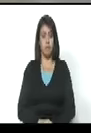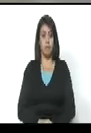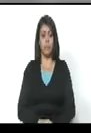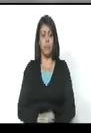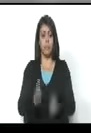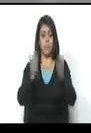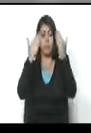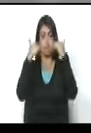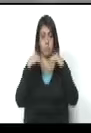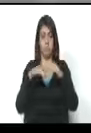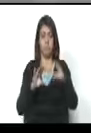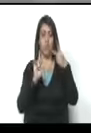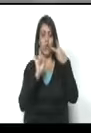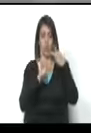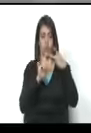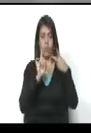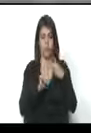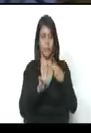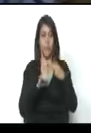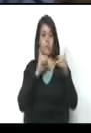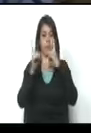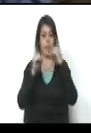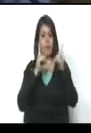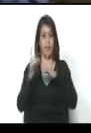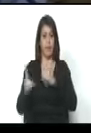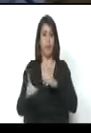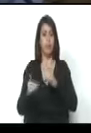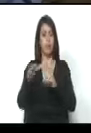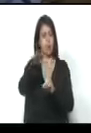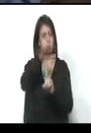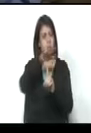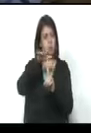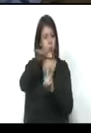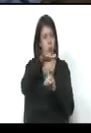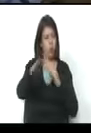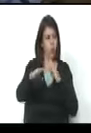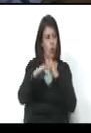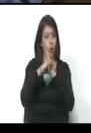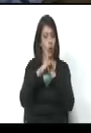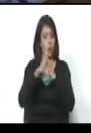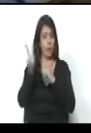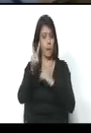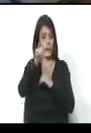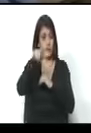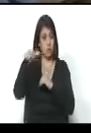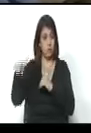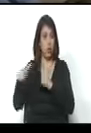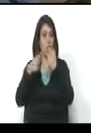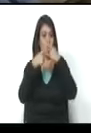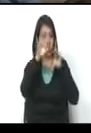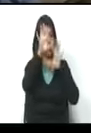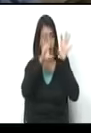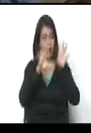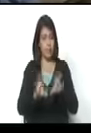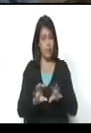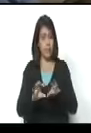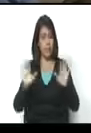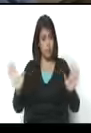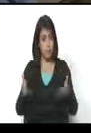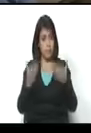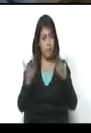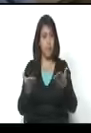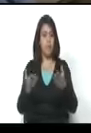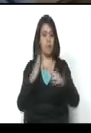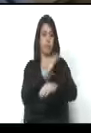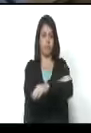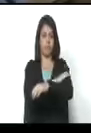Siguiente punto del orden del día, señora secretaria. Debate sobre las manipulaciones contra la venezolanidad en el exterior, impulsada por